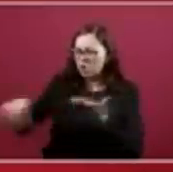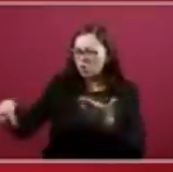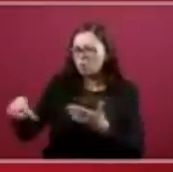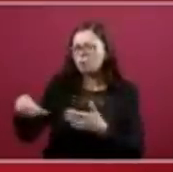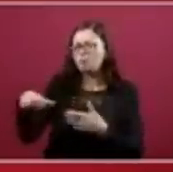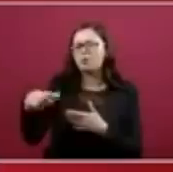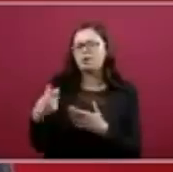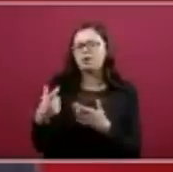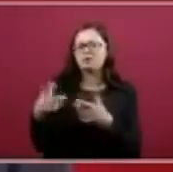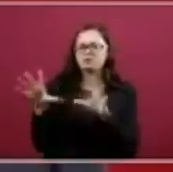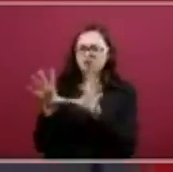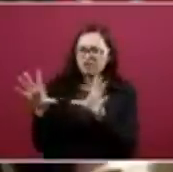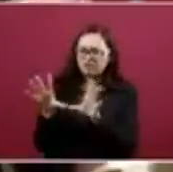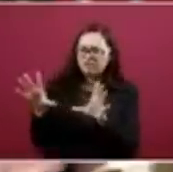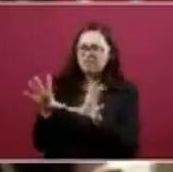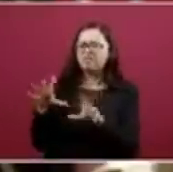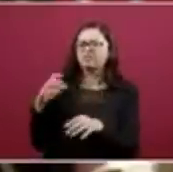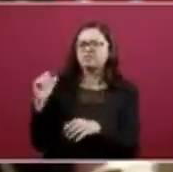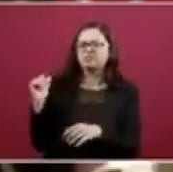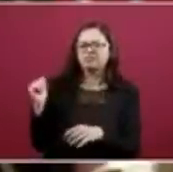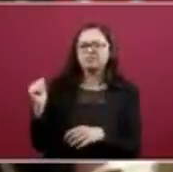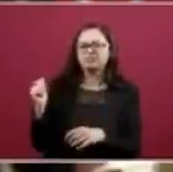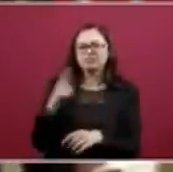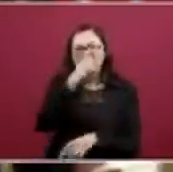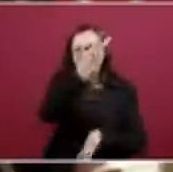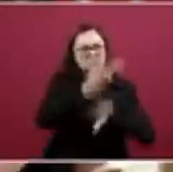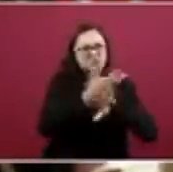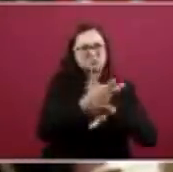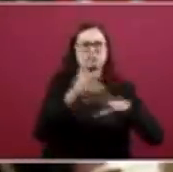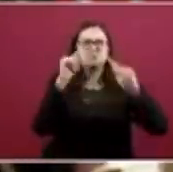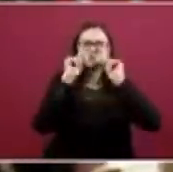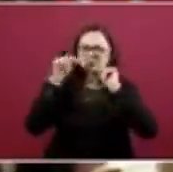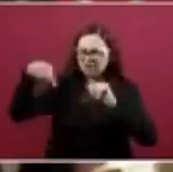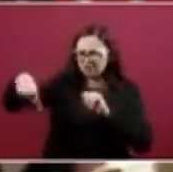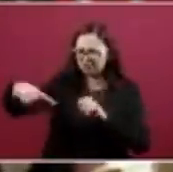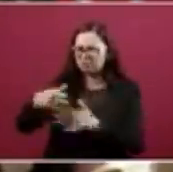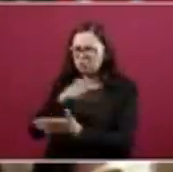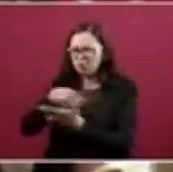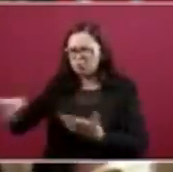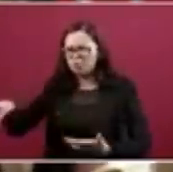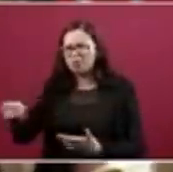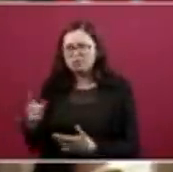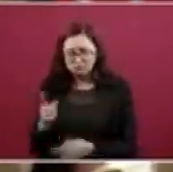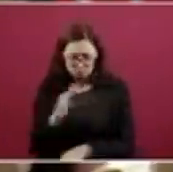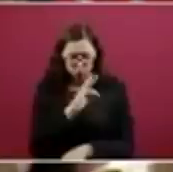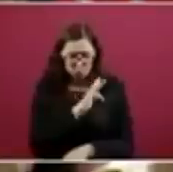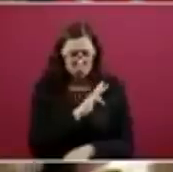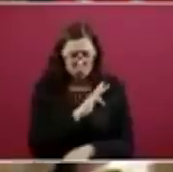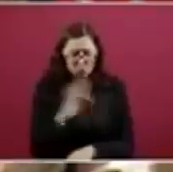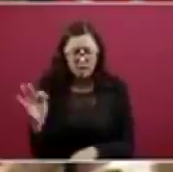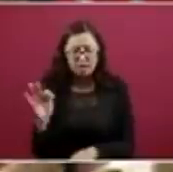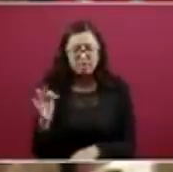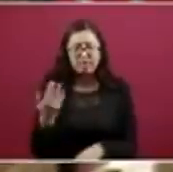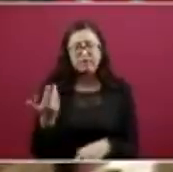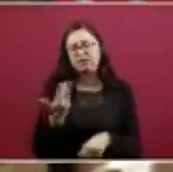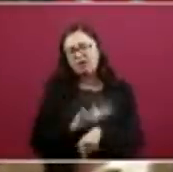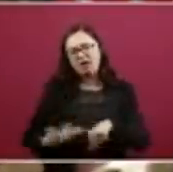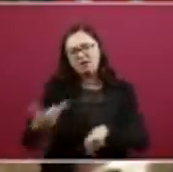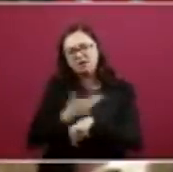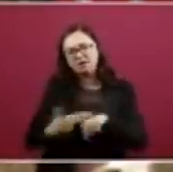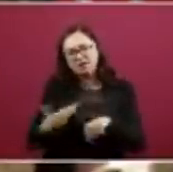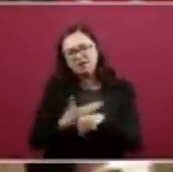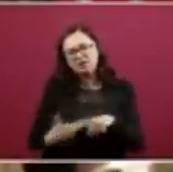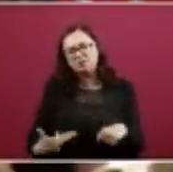través de Infonavit, a pesar de que estén en Estados Unidos. ¿Qué piensa de esta posibilidad y qué mecanismo se puede echar a